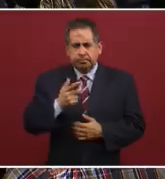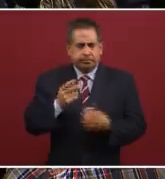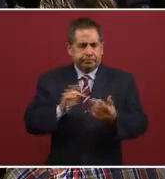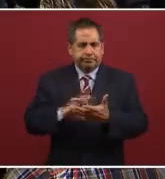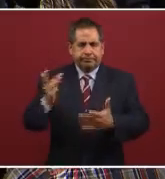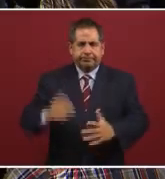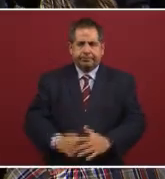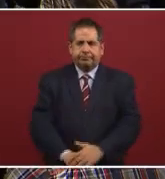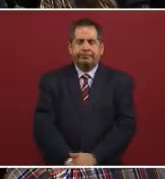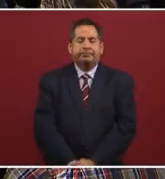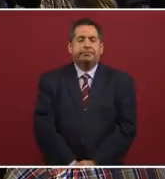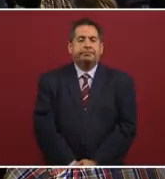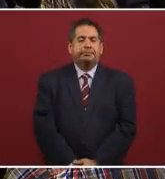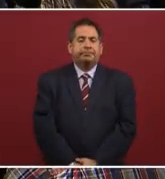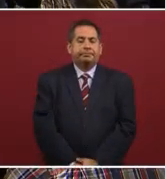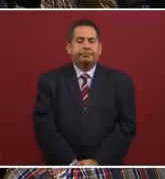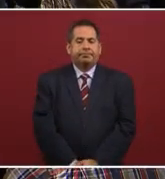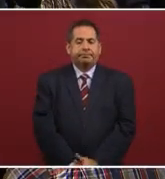gracias.